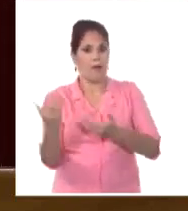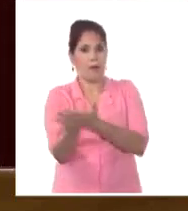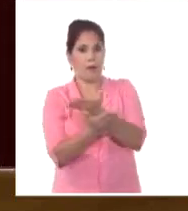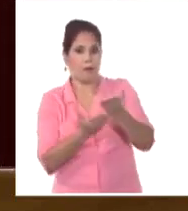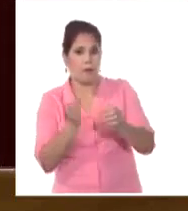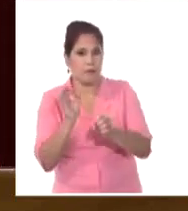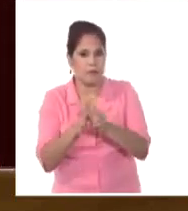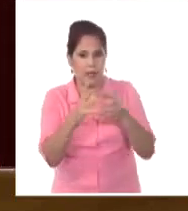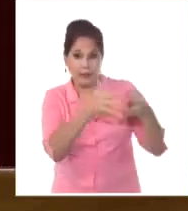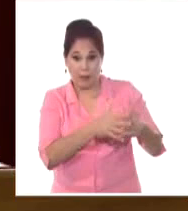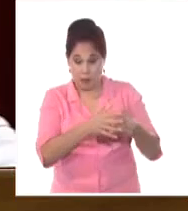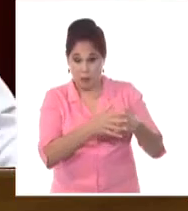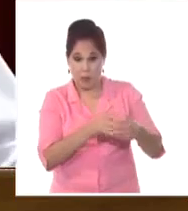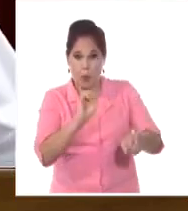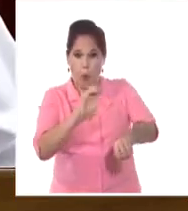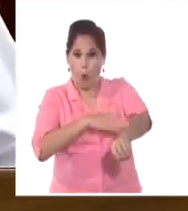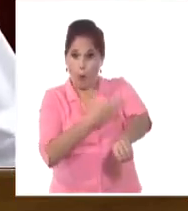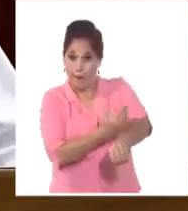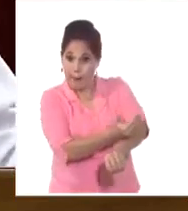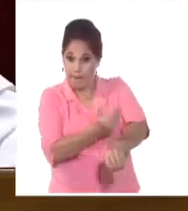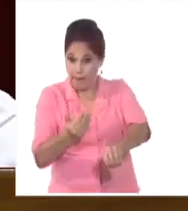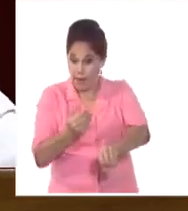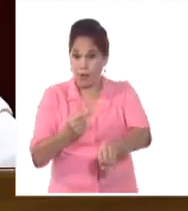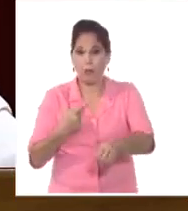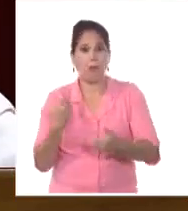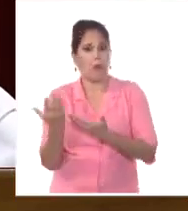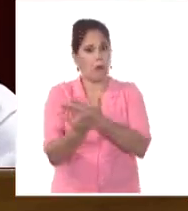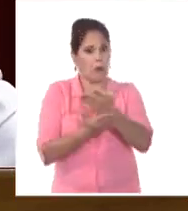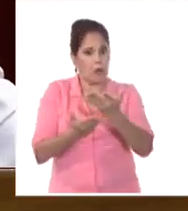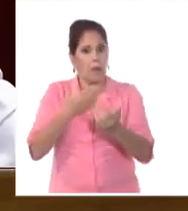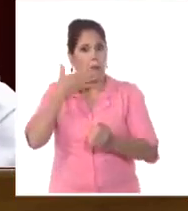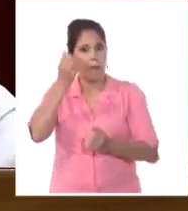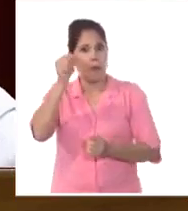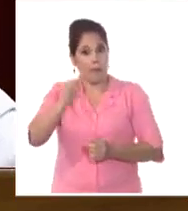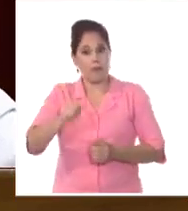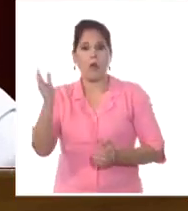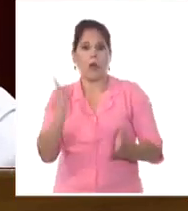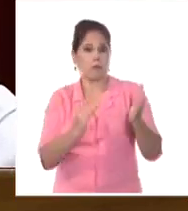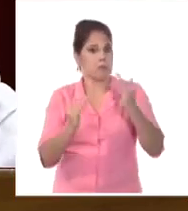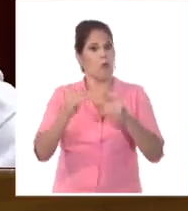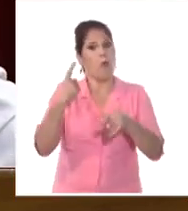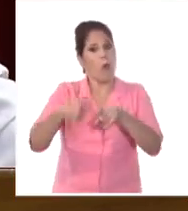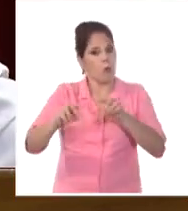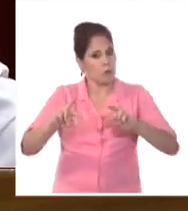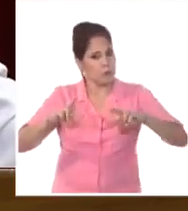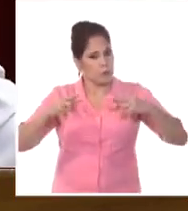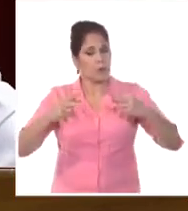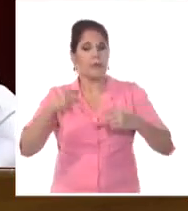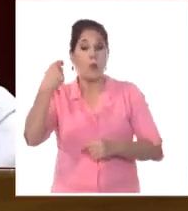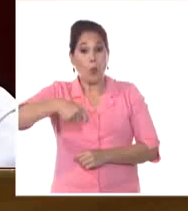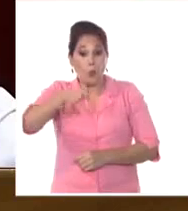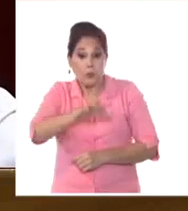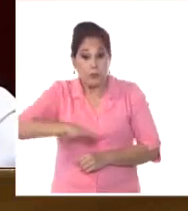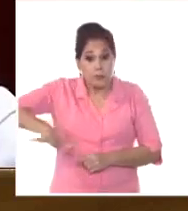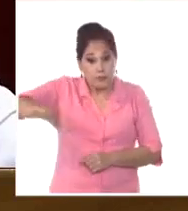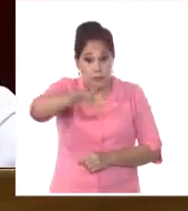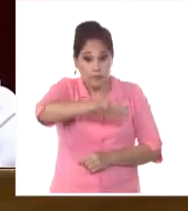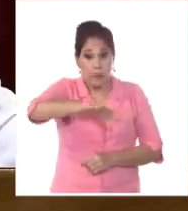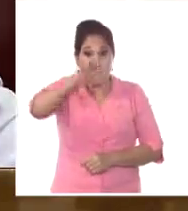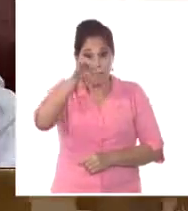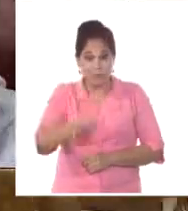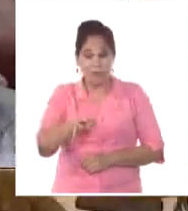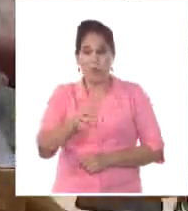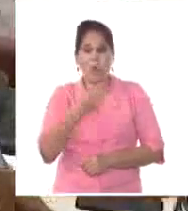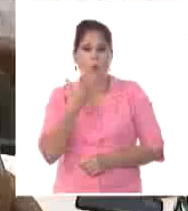intercambios. Lo que nos han confirmado la resistencia y la voluntad es que la justicia para todos solo